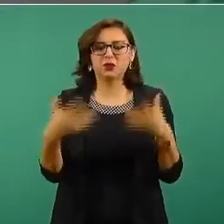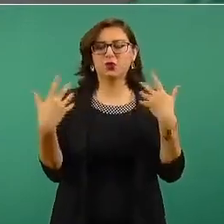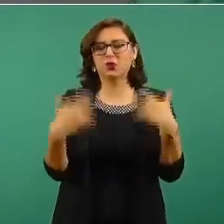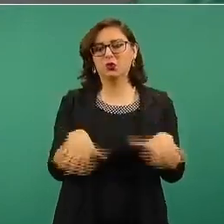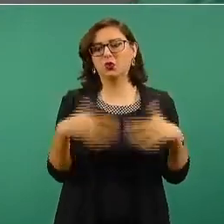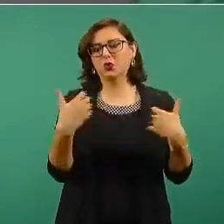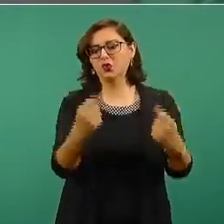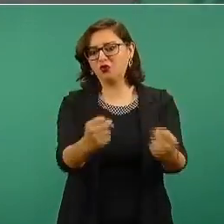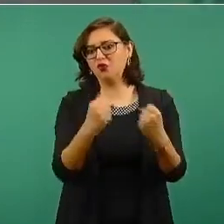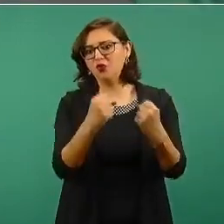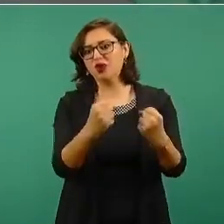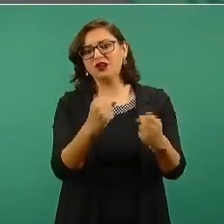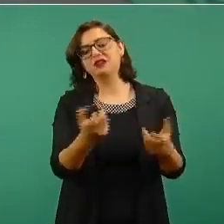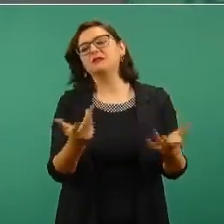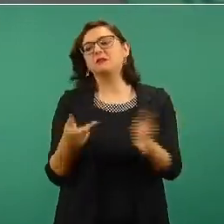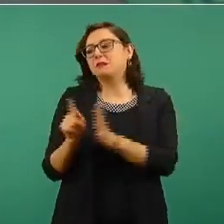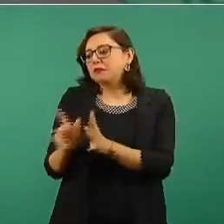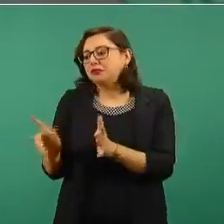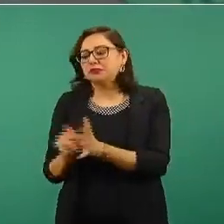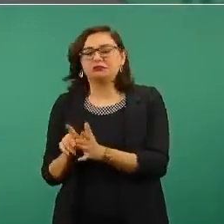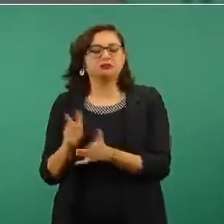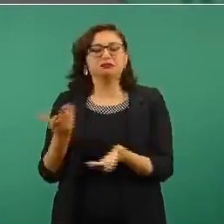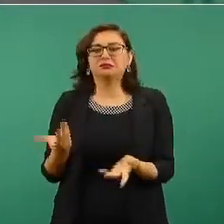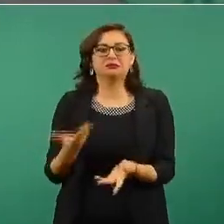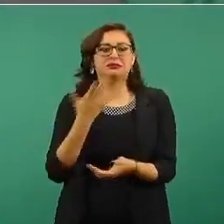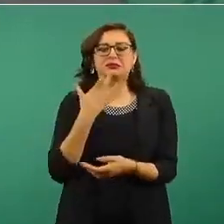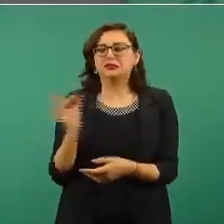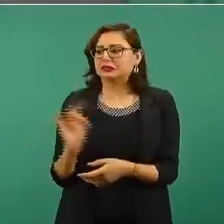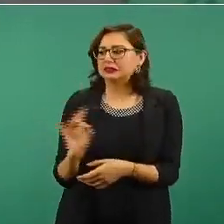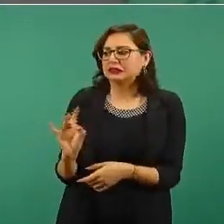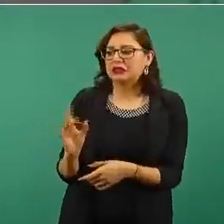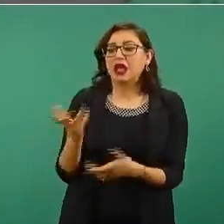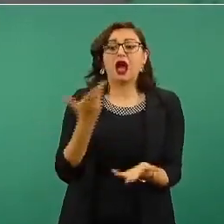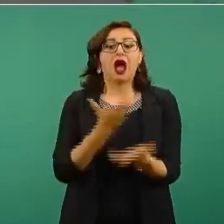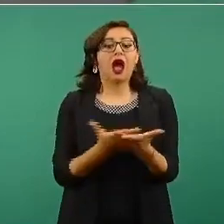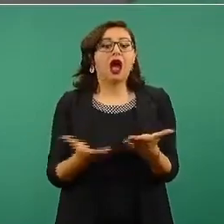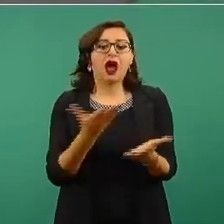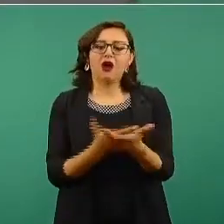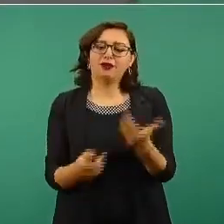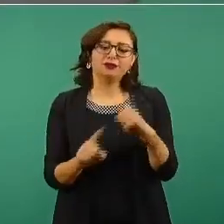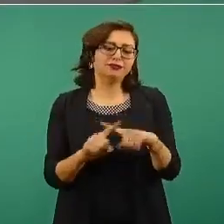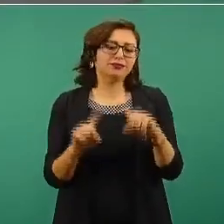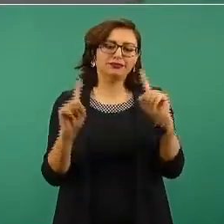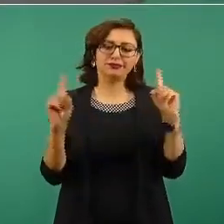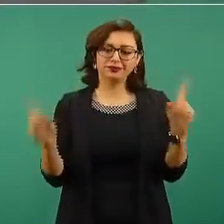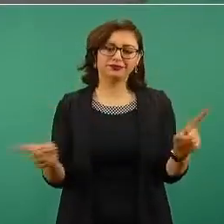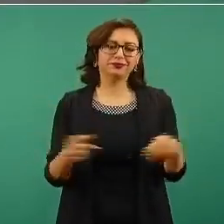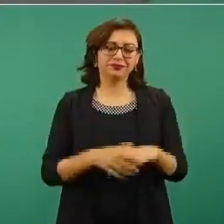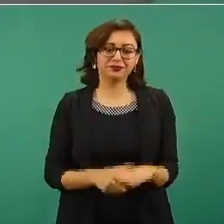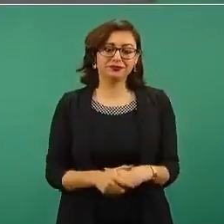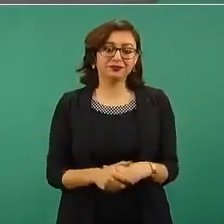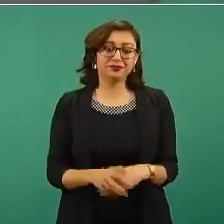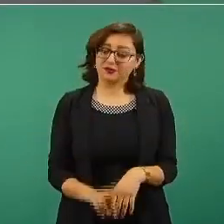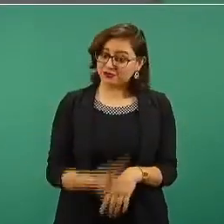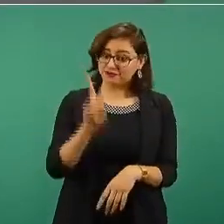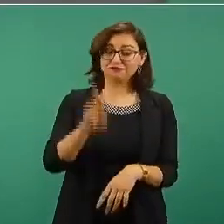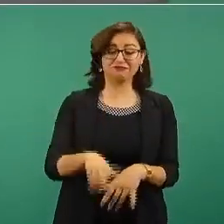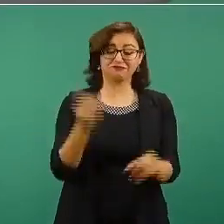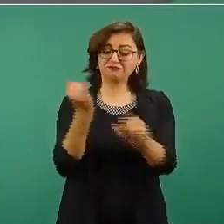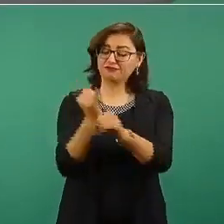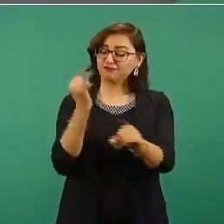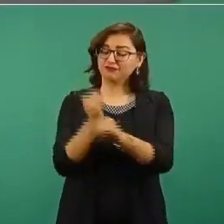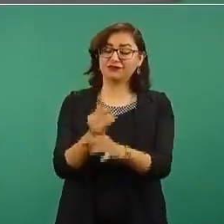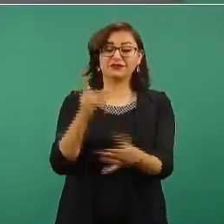avasallaba, no se podía contrarrestar. Ahora es distinto. Ahora, por eso hablo de las benditas